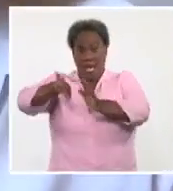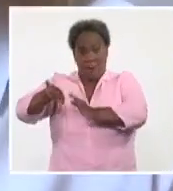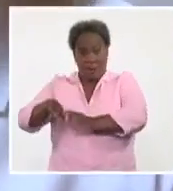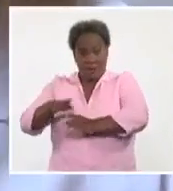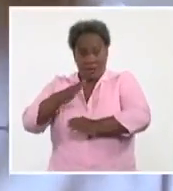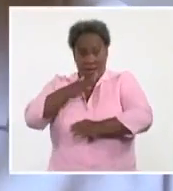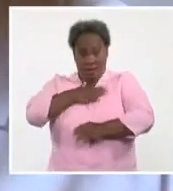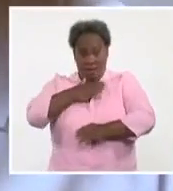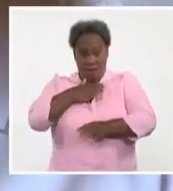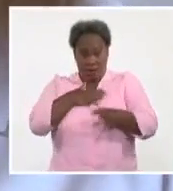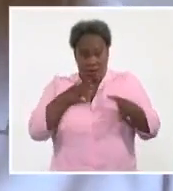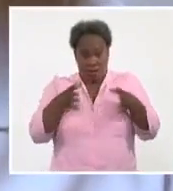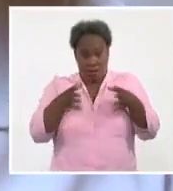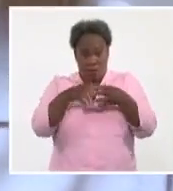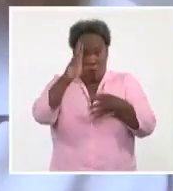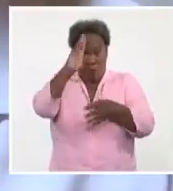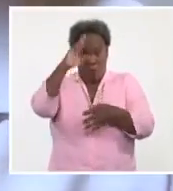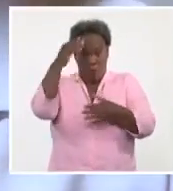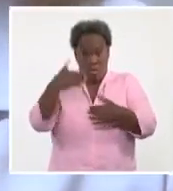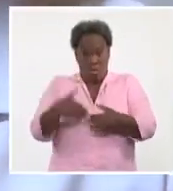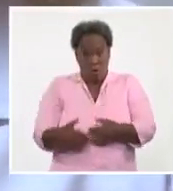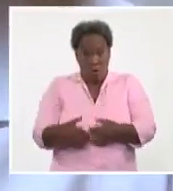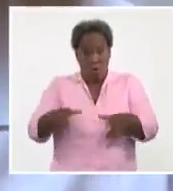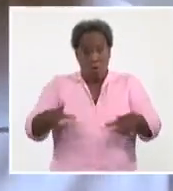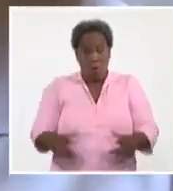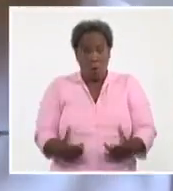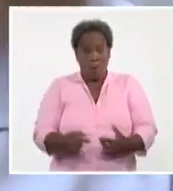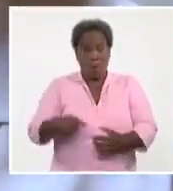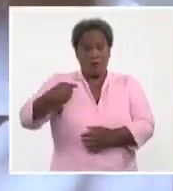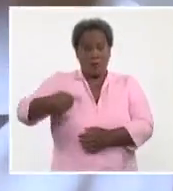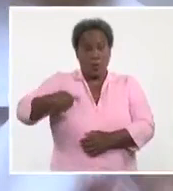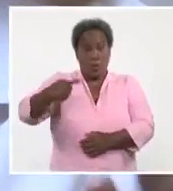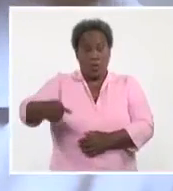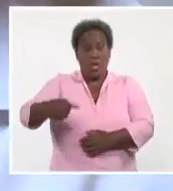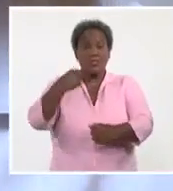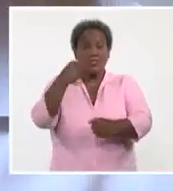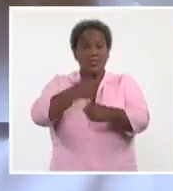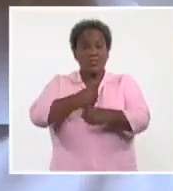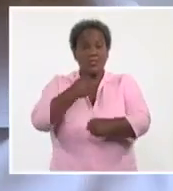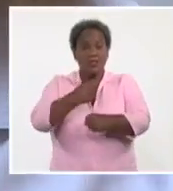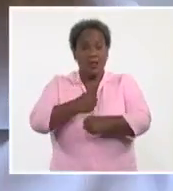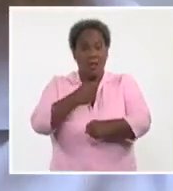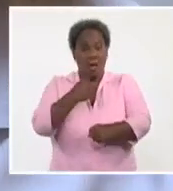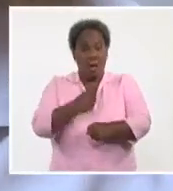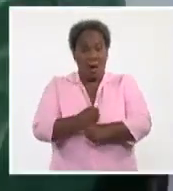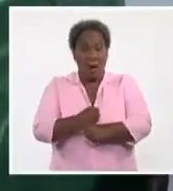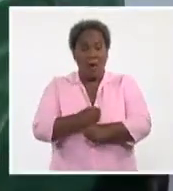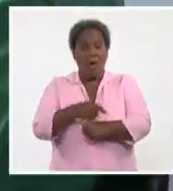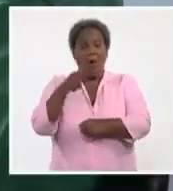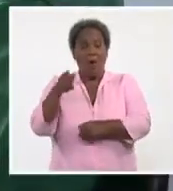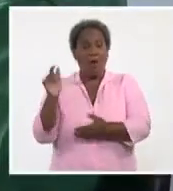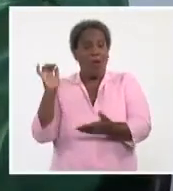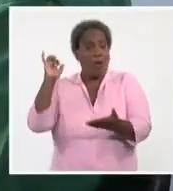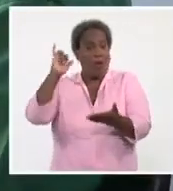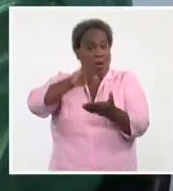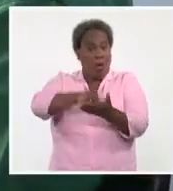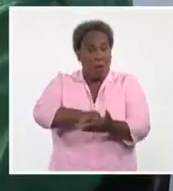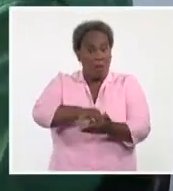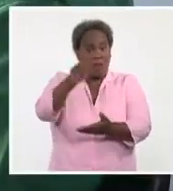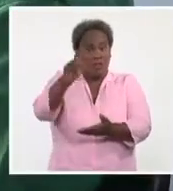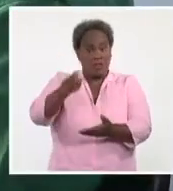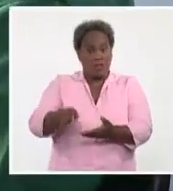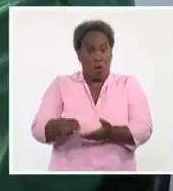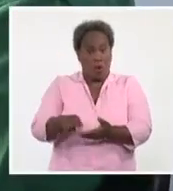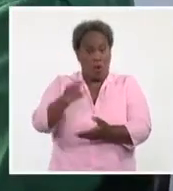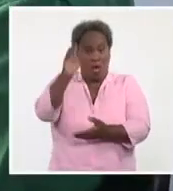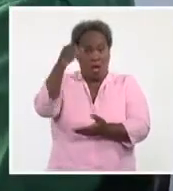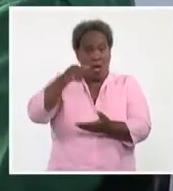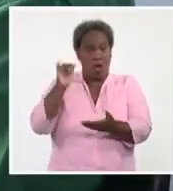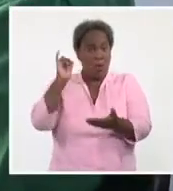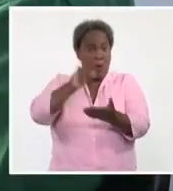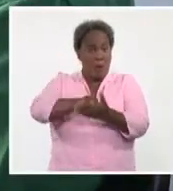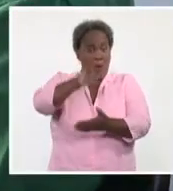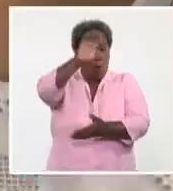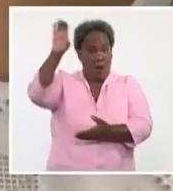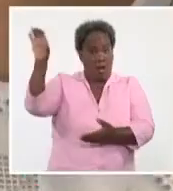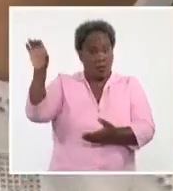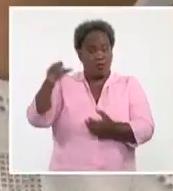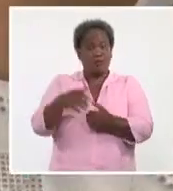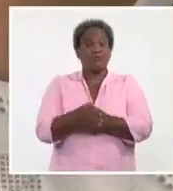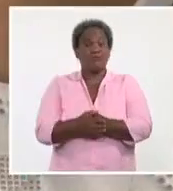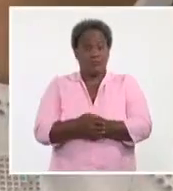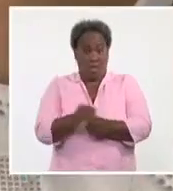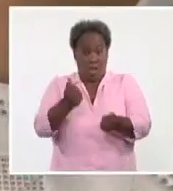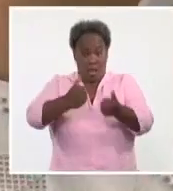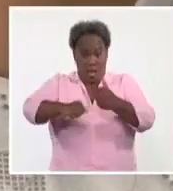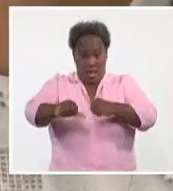cumpliendo diariamente el trabajo en frontera y la vigilancia en frontera. En el Laboratorio de Biología Molecular